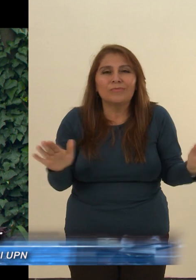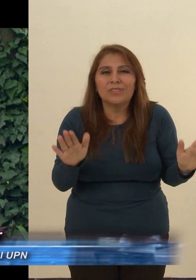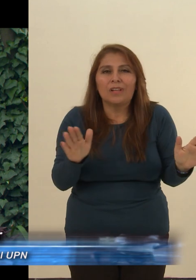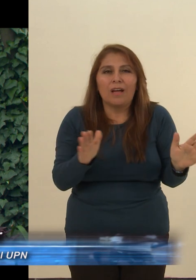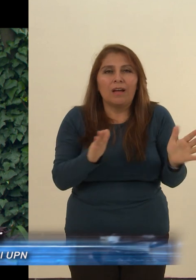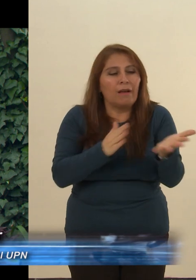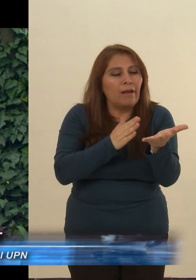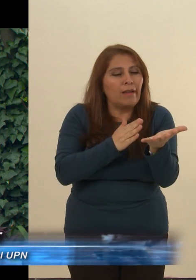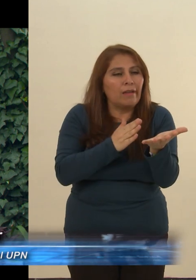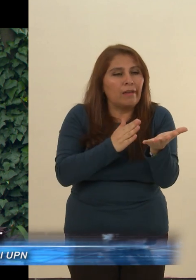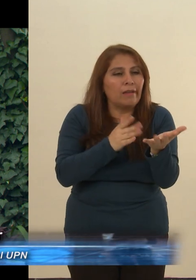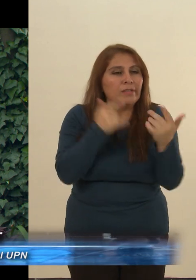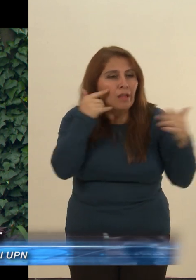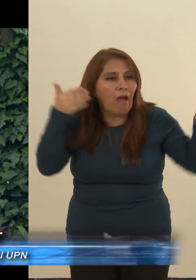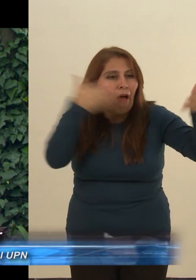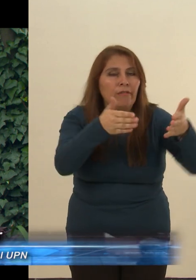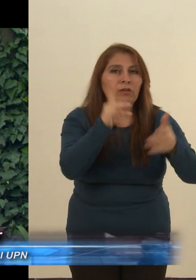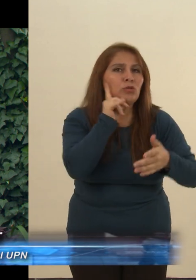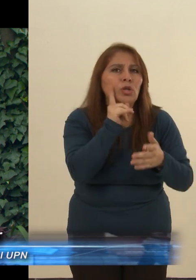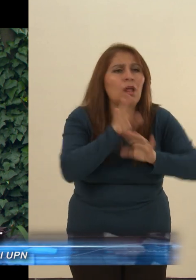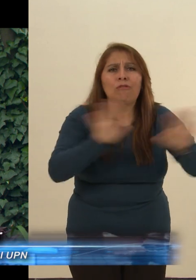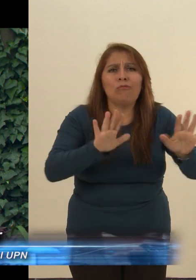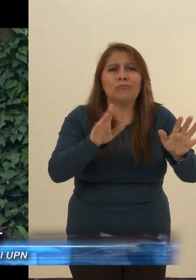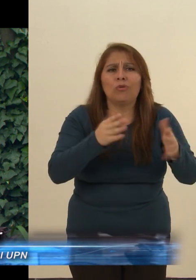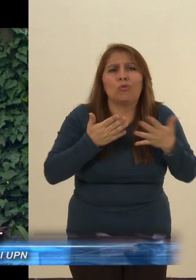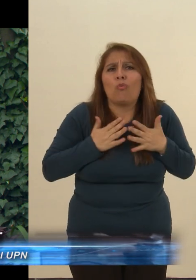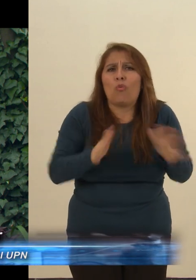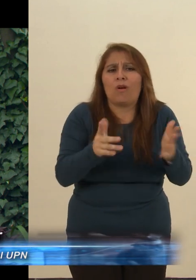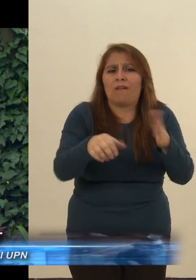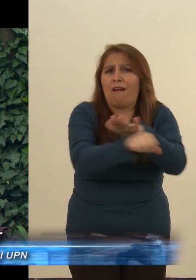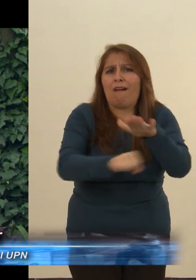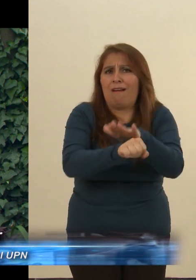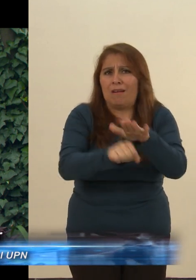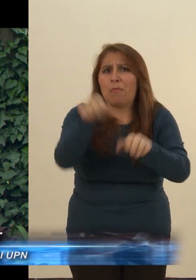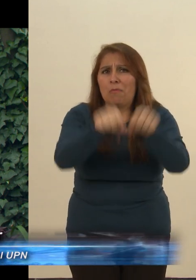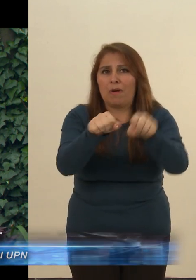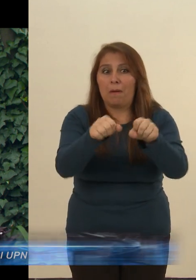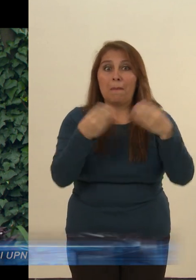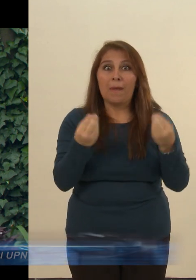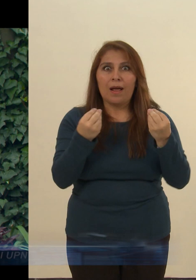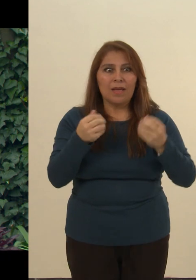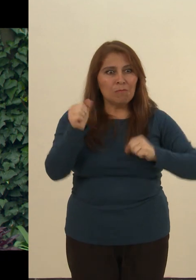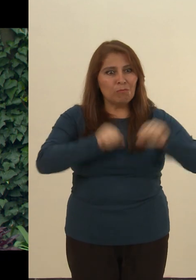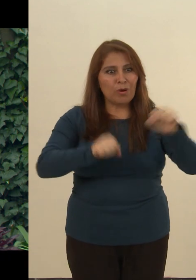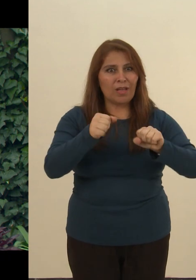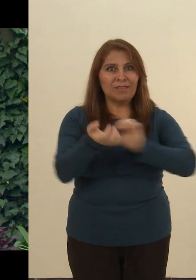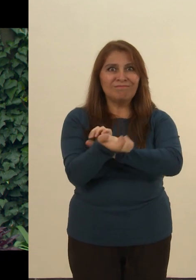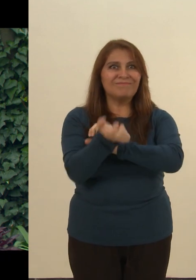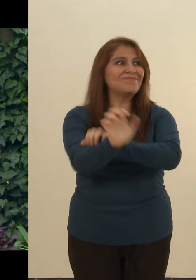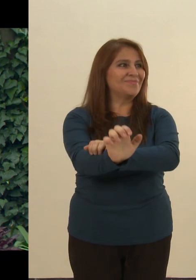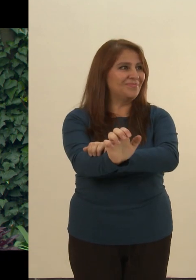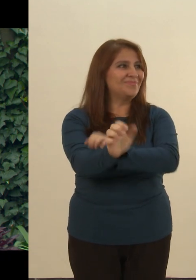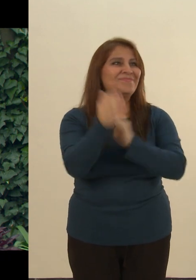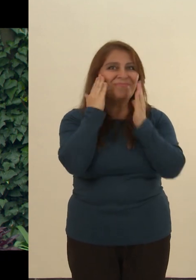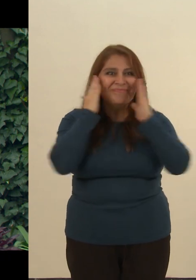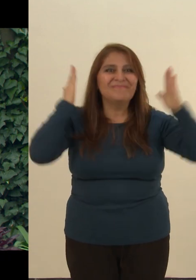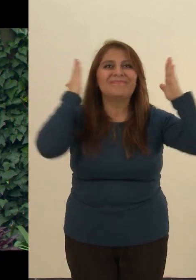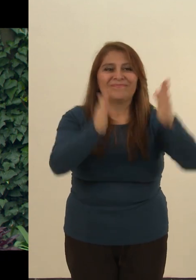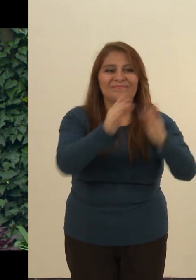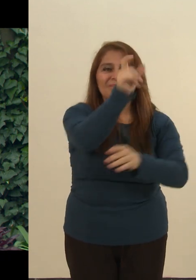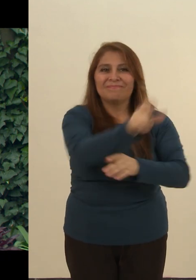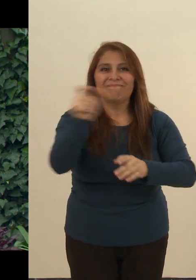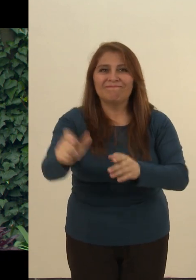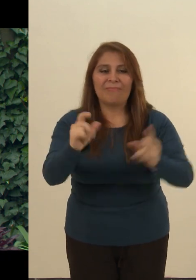independientemente del campo de la sordera, para que estén preparados para la